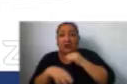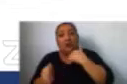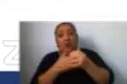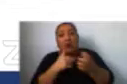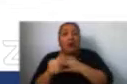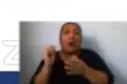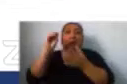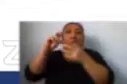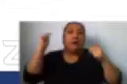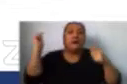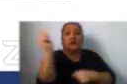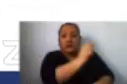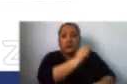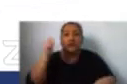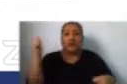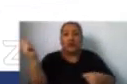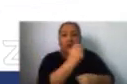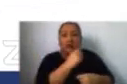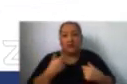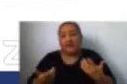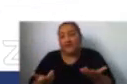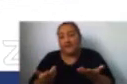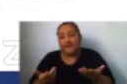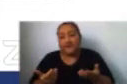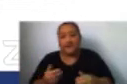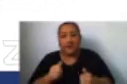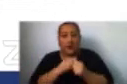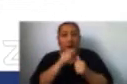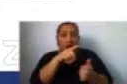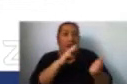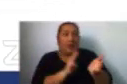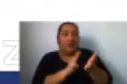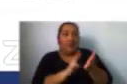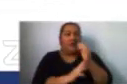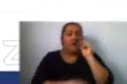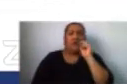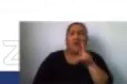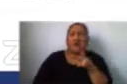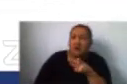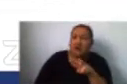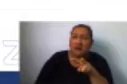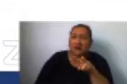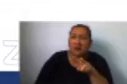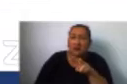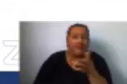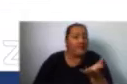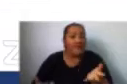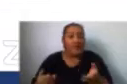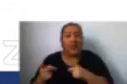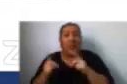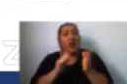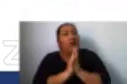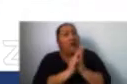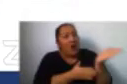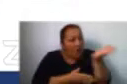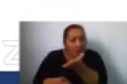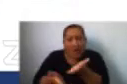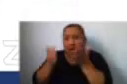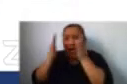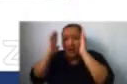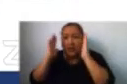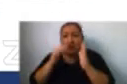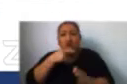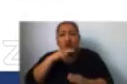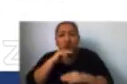con cinta mágica. Al respecto, la Defensoría del Pueblo recomendó a la Dirección Regional garantice la atención de las